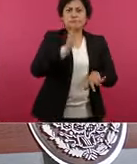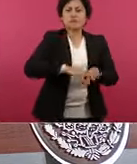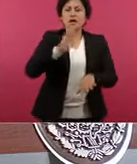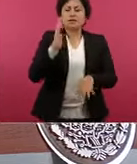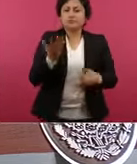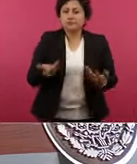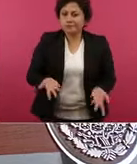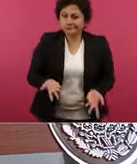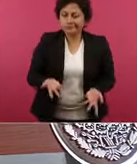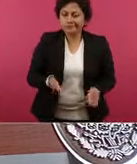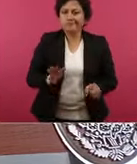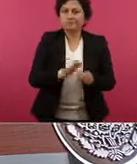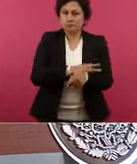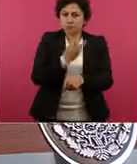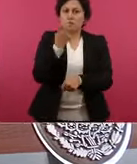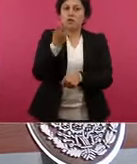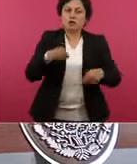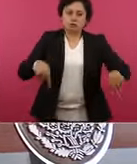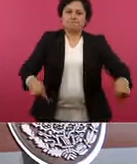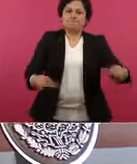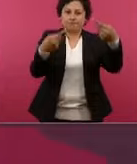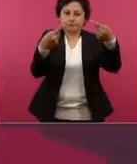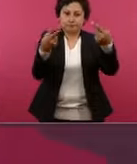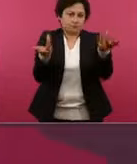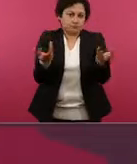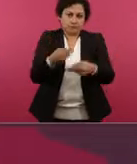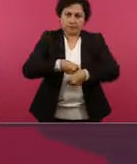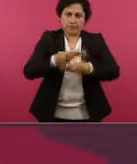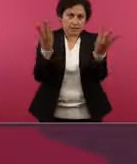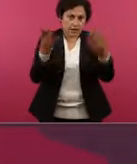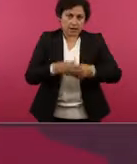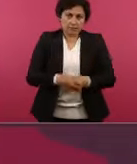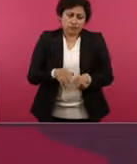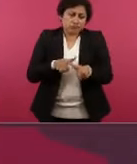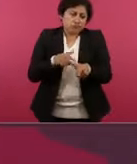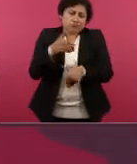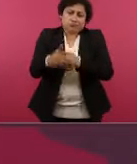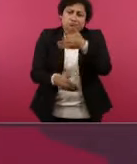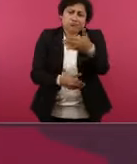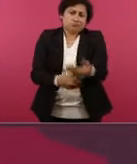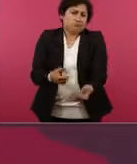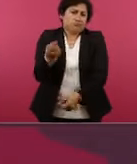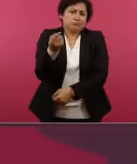por eso tenemos diferencias y las vamos a seguir teniendo.